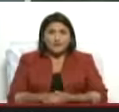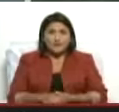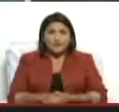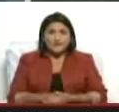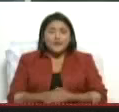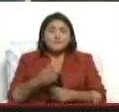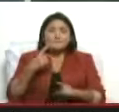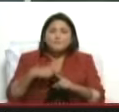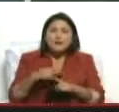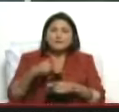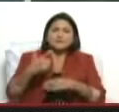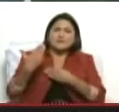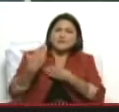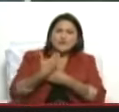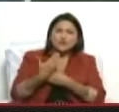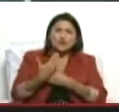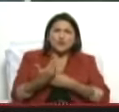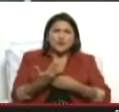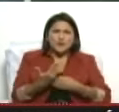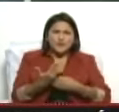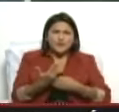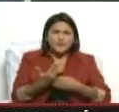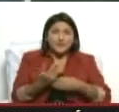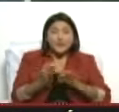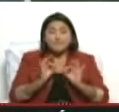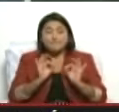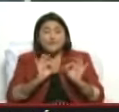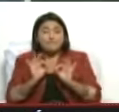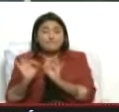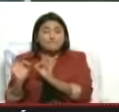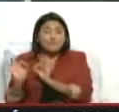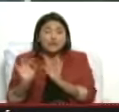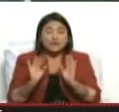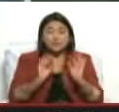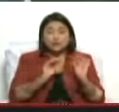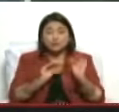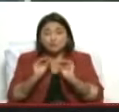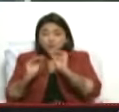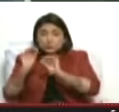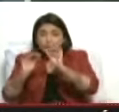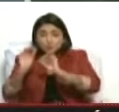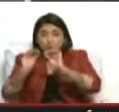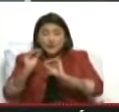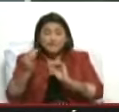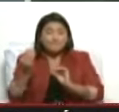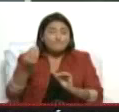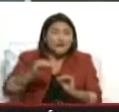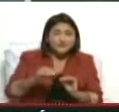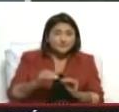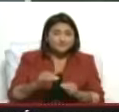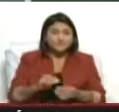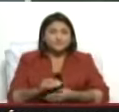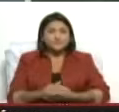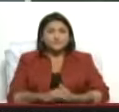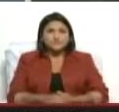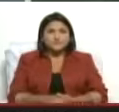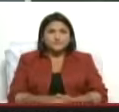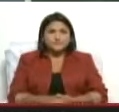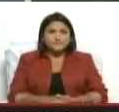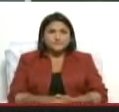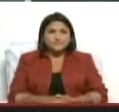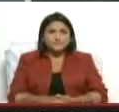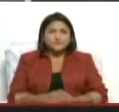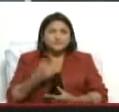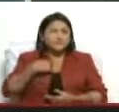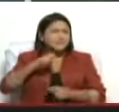que las sanciones deben sofisticar más pide que sean más sofisticadas aún yo pregunto